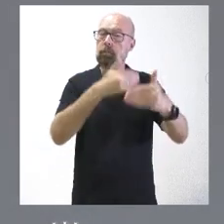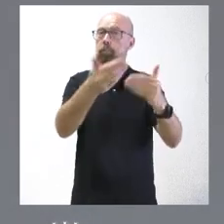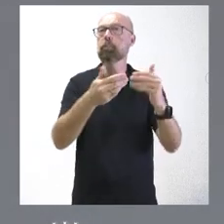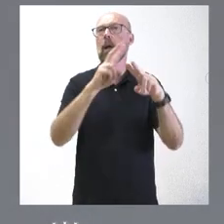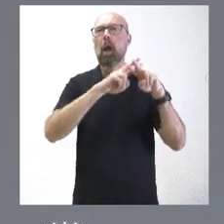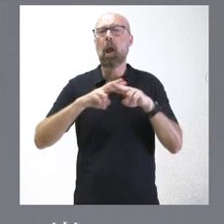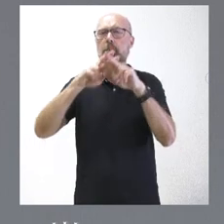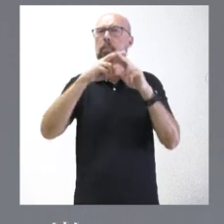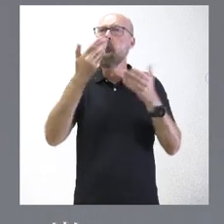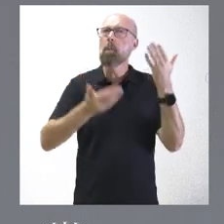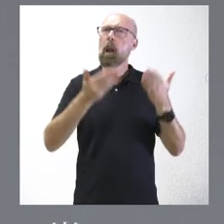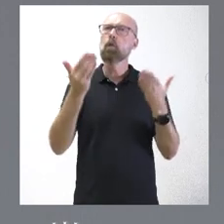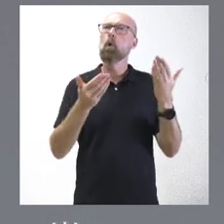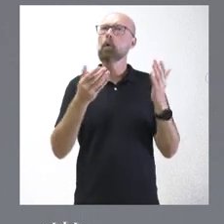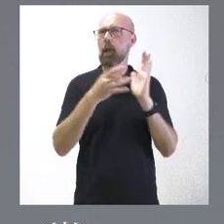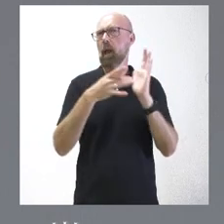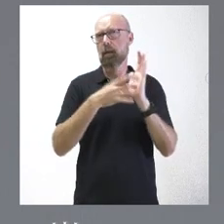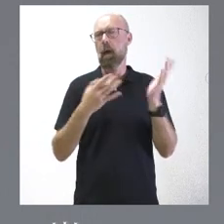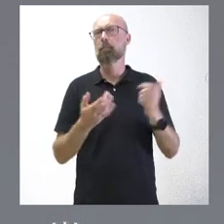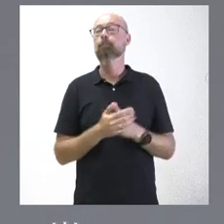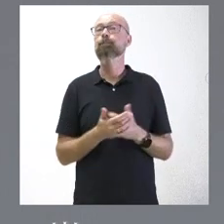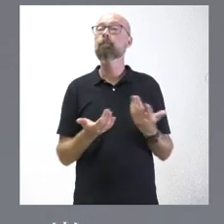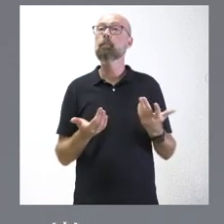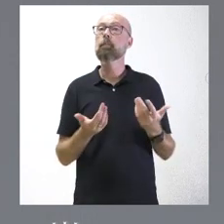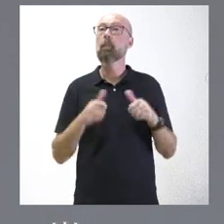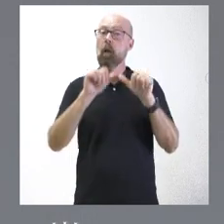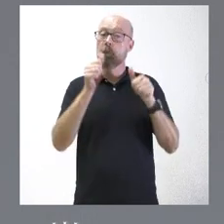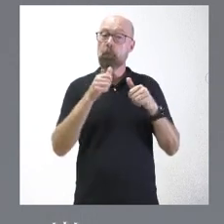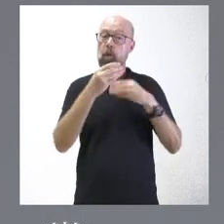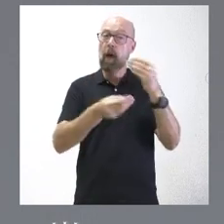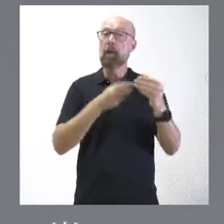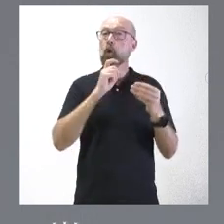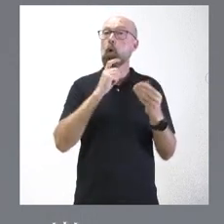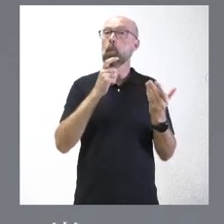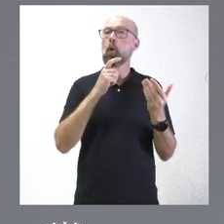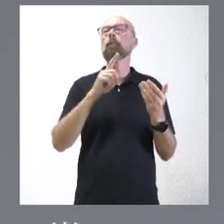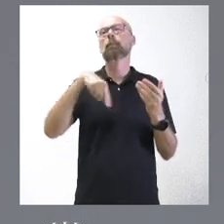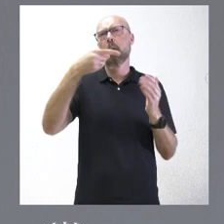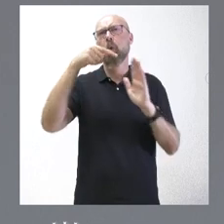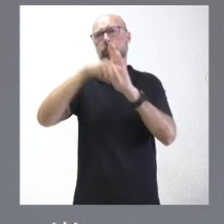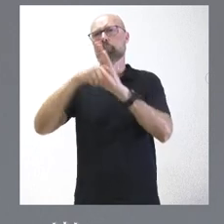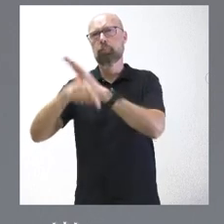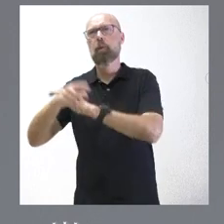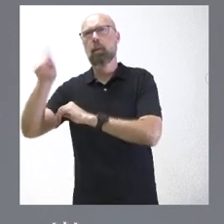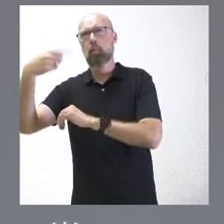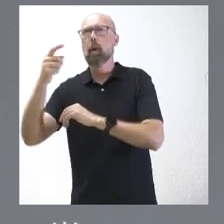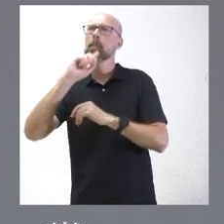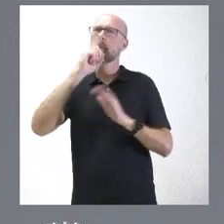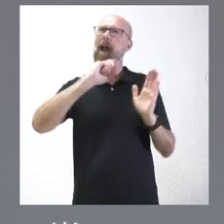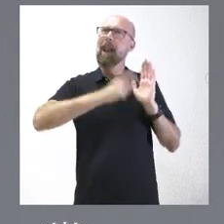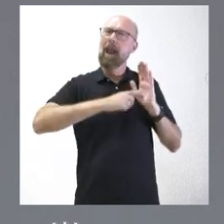evaluación de calidad la forma de hacerlo exactamente se desarrollará posteriormente una vez aprobada la ley